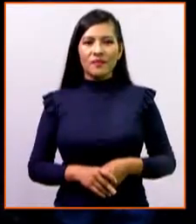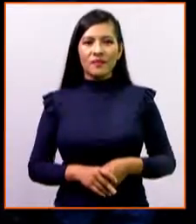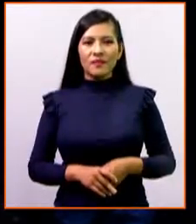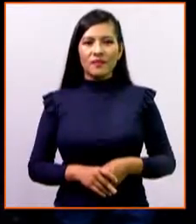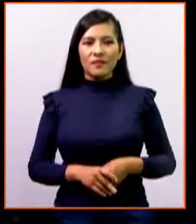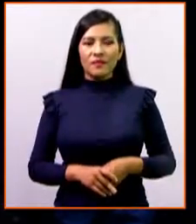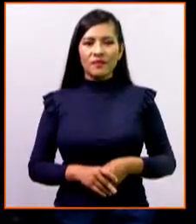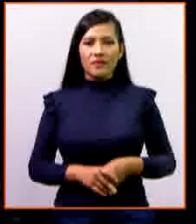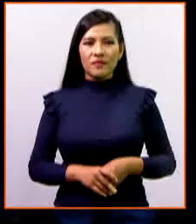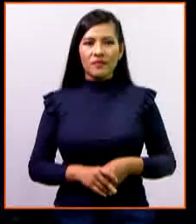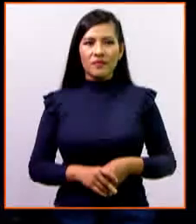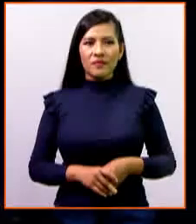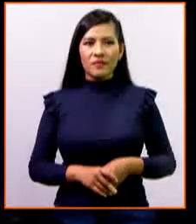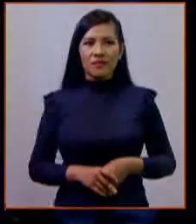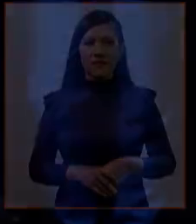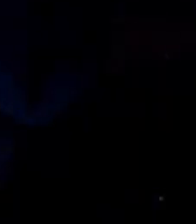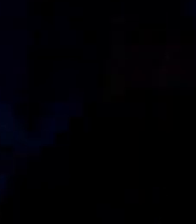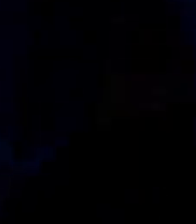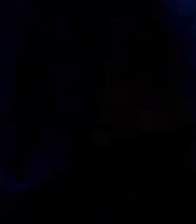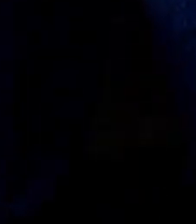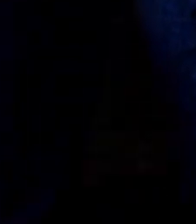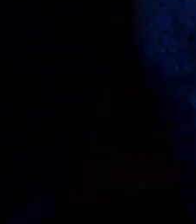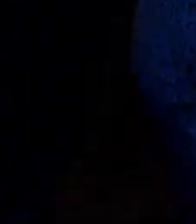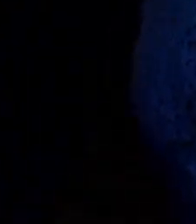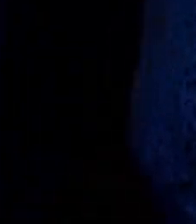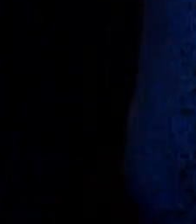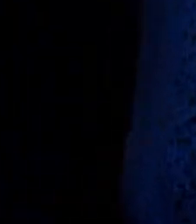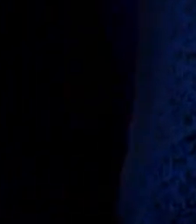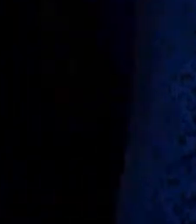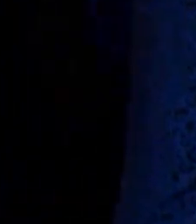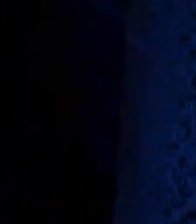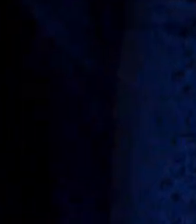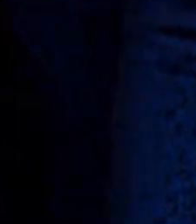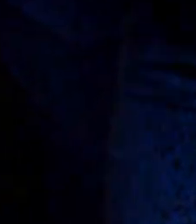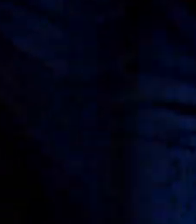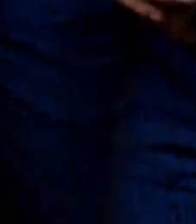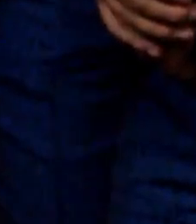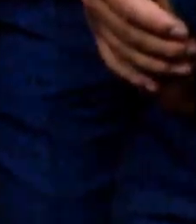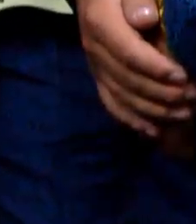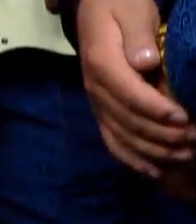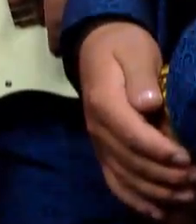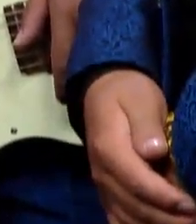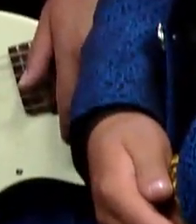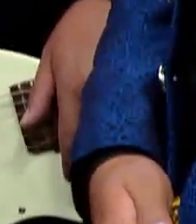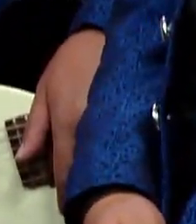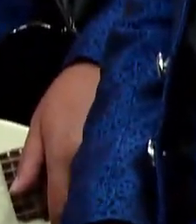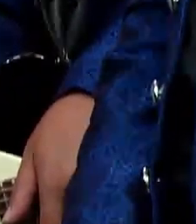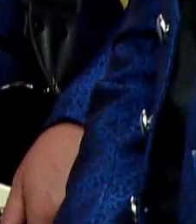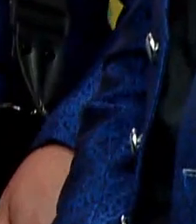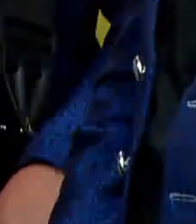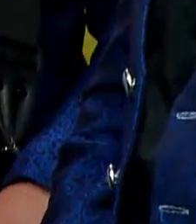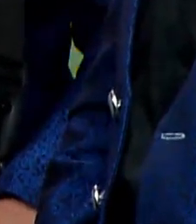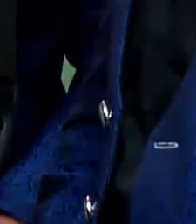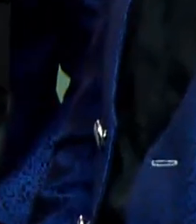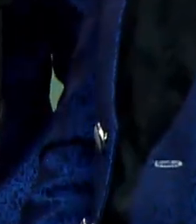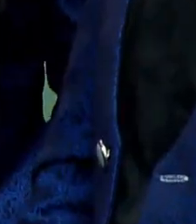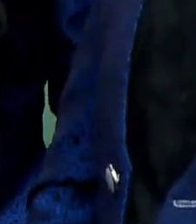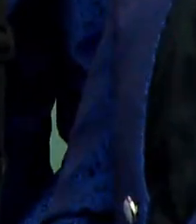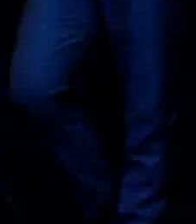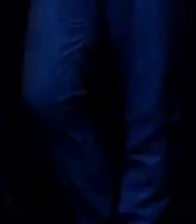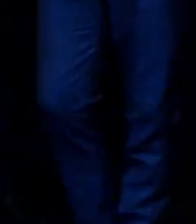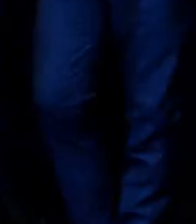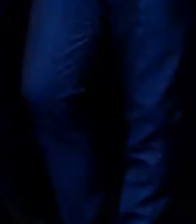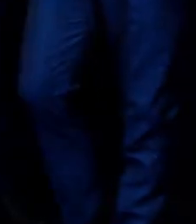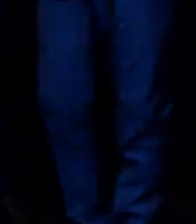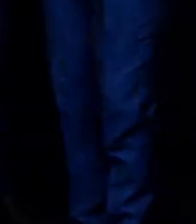A ver, espera, a ver. Para adelante. Para adelante. Y hacia abajo. Va, va, va, va. ¡Ey! ¡Ah, muy bien! Con